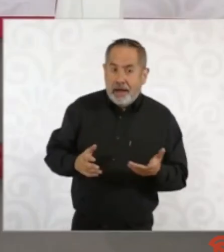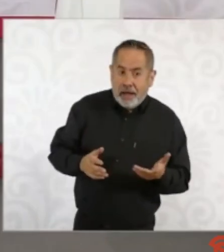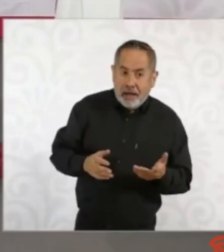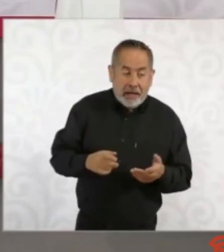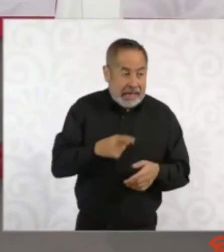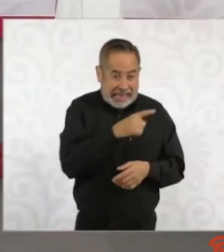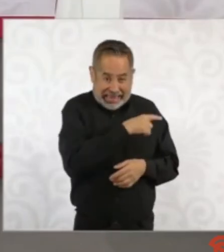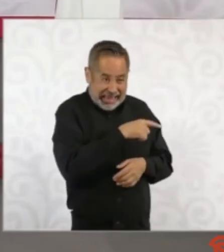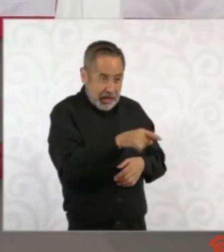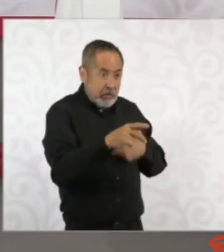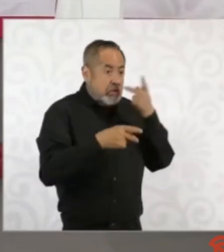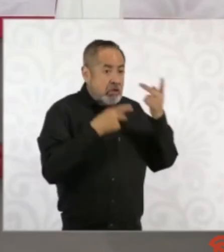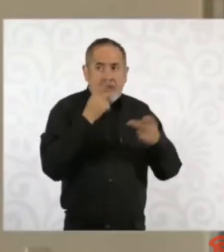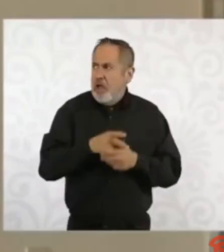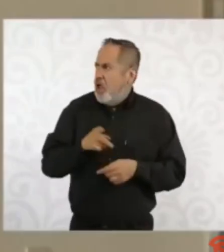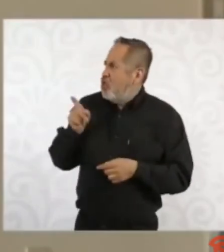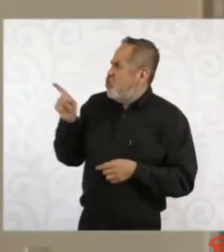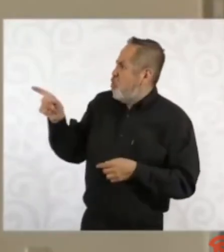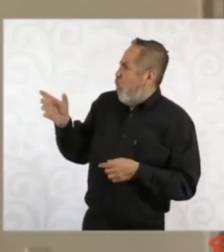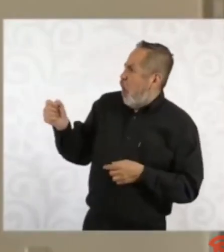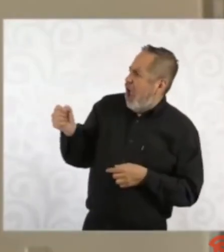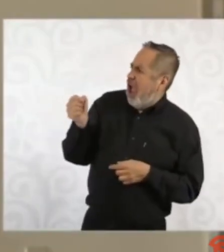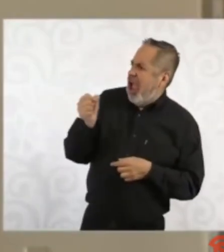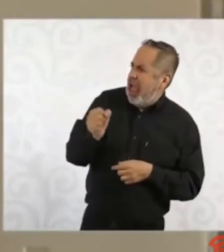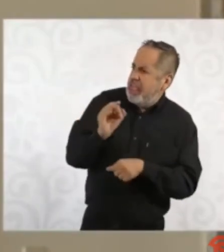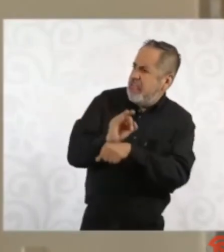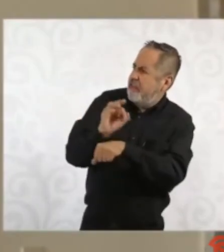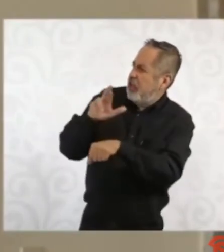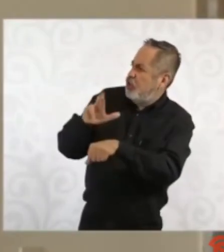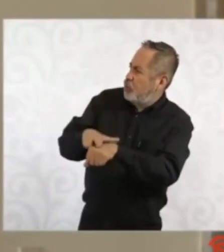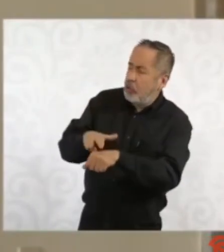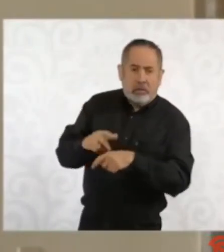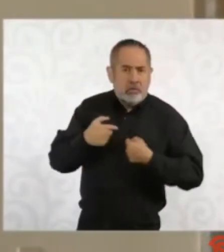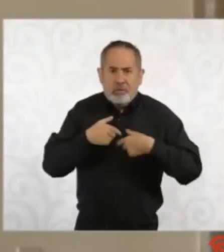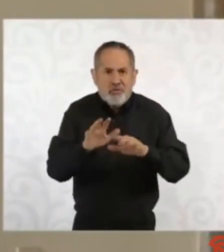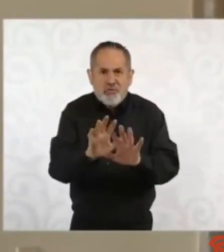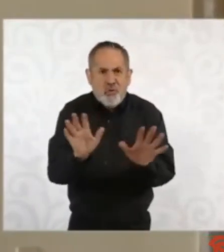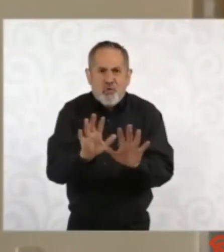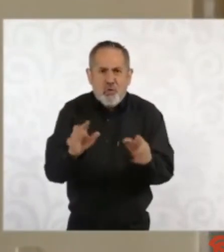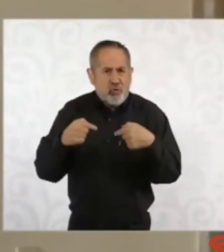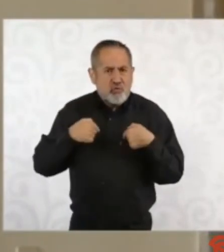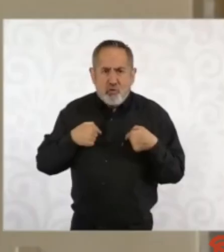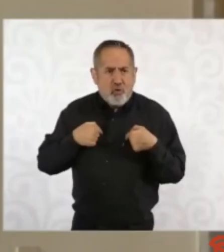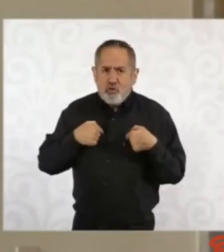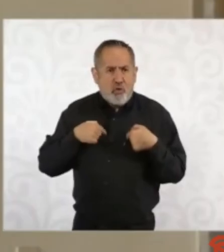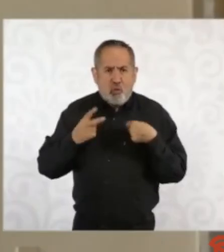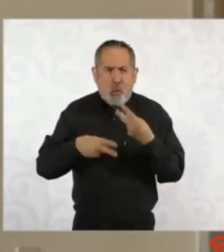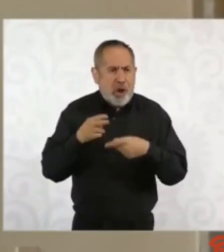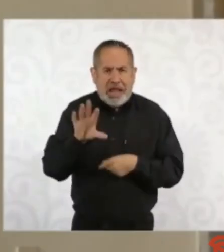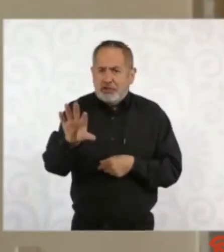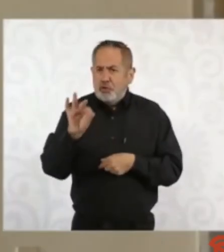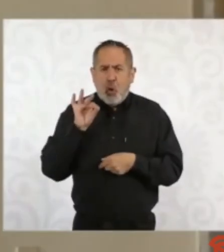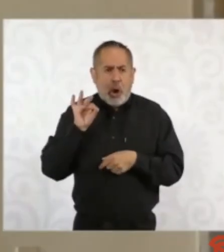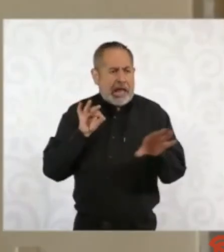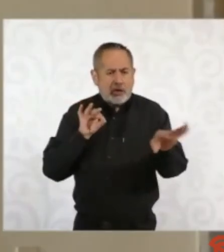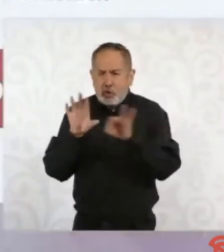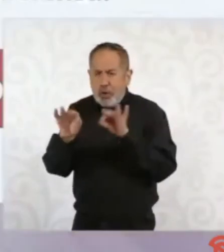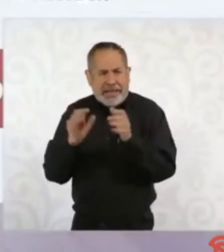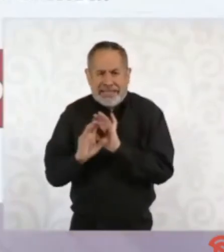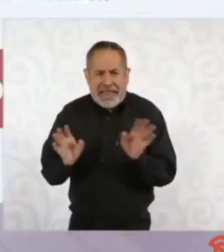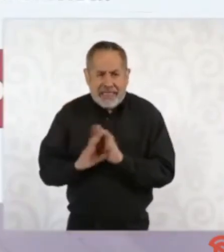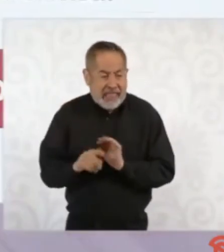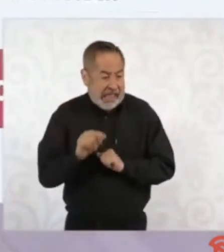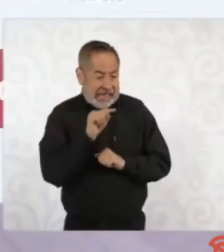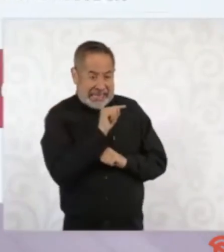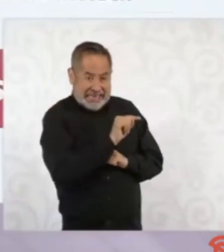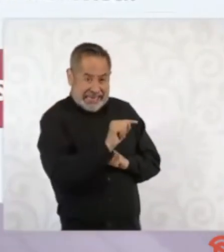lo va a señalar el Estado. No, es el propio medio de comunicación, la propia concesionaria,